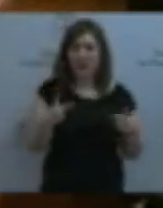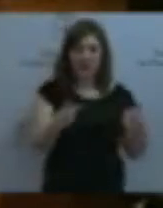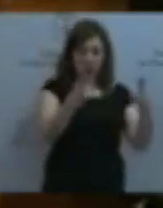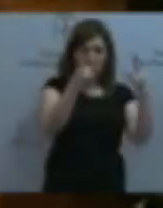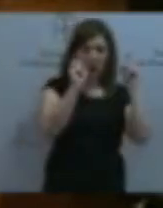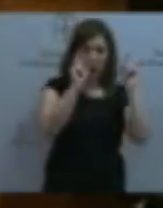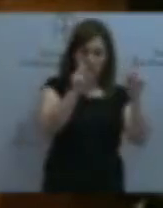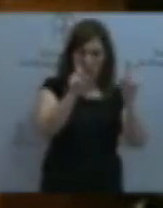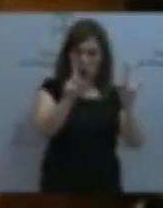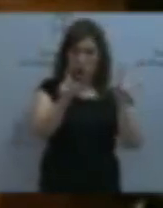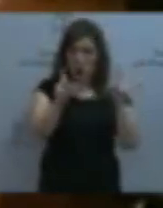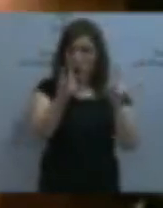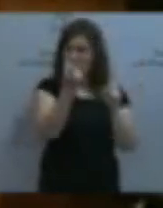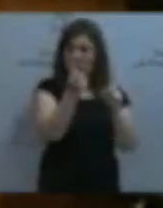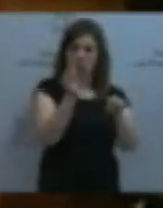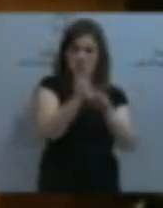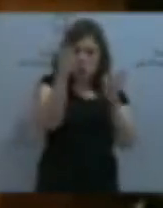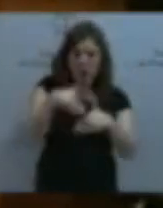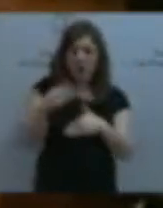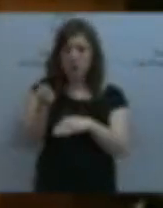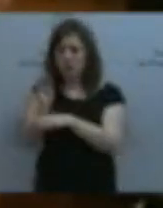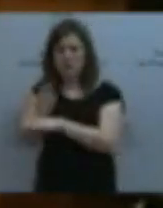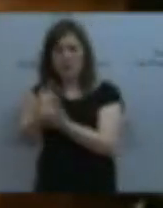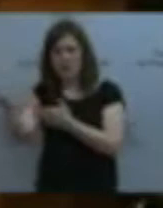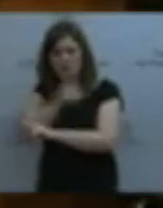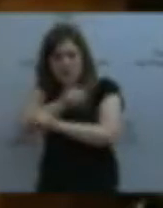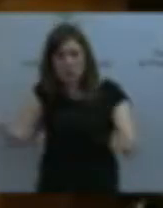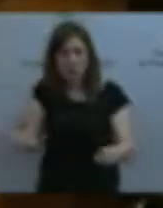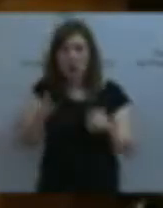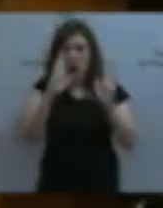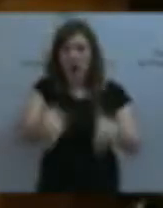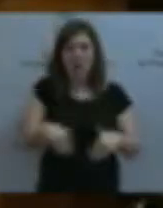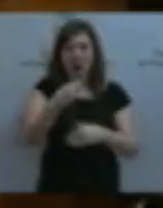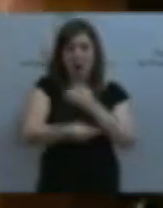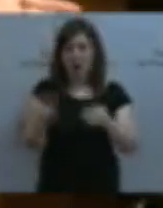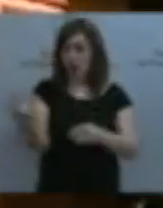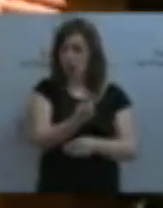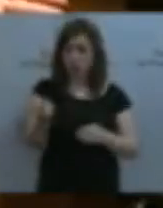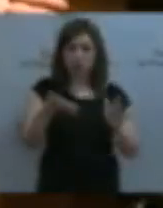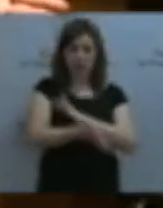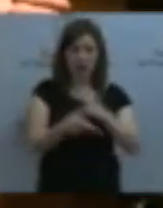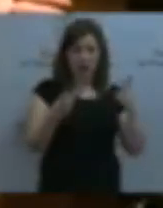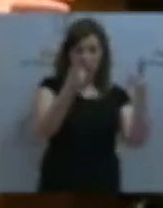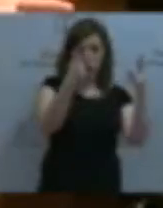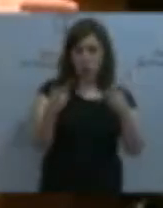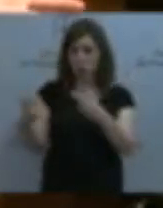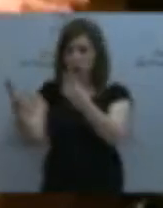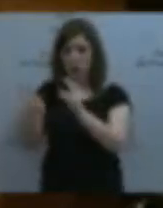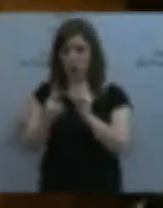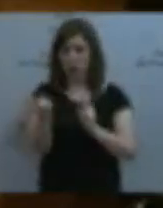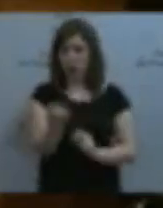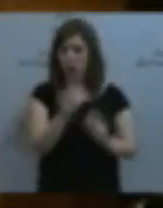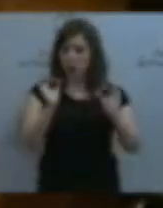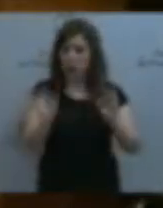recortan en la calidad de los servicios. Tienen ambas cosas. Ustedes han conseguido sintetizar los recortes de uno y los recortes de lo otro. Y